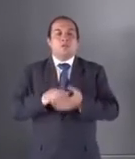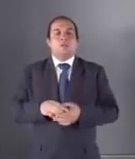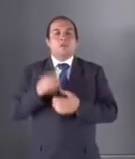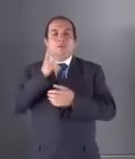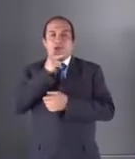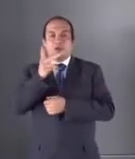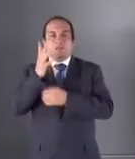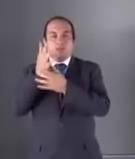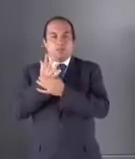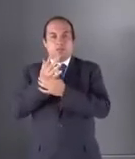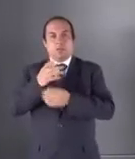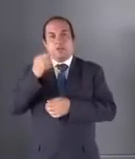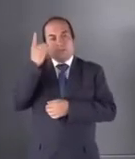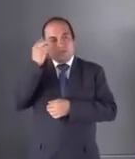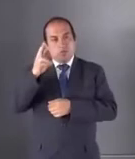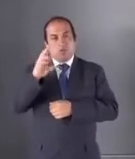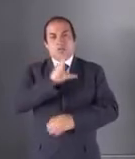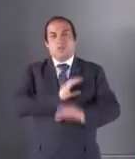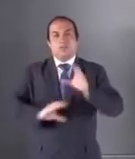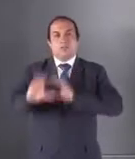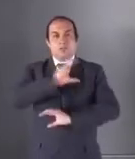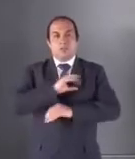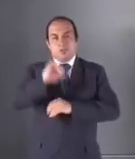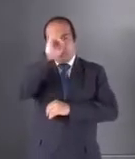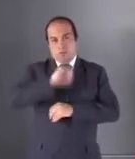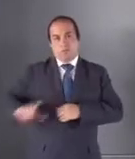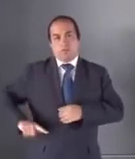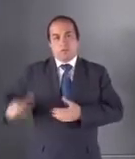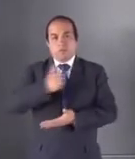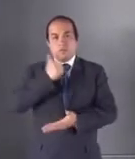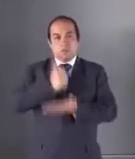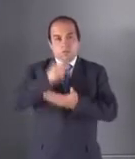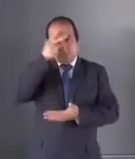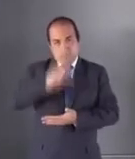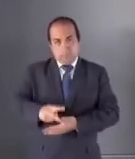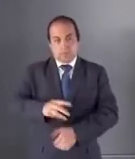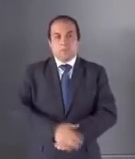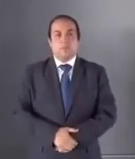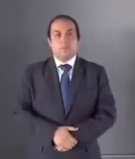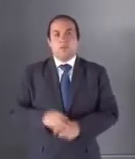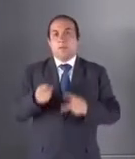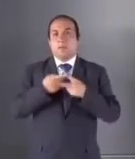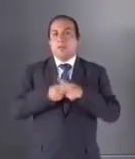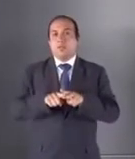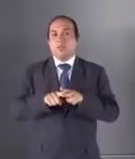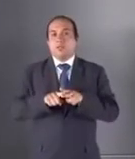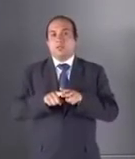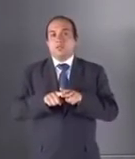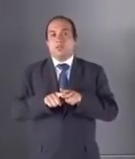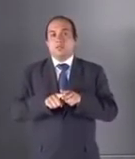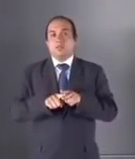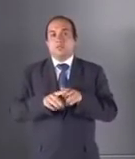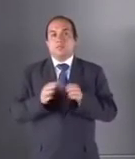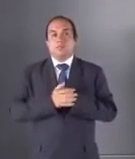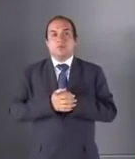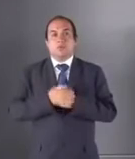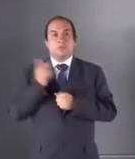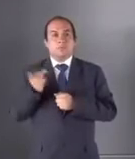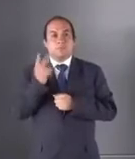doctora Claudia Sheinbaum Pardo, jefa de gobierno de la Ciudad de México. E iniciamos sesión de preguntas y respuestas.